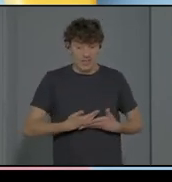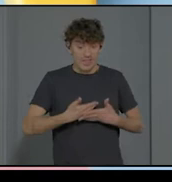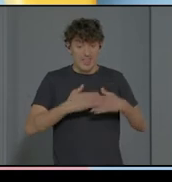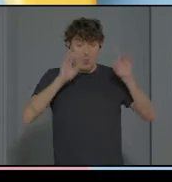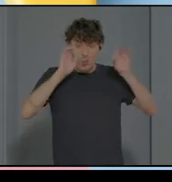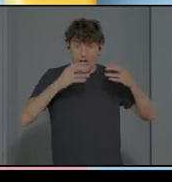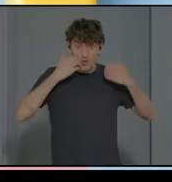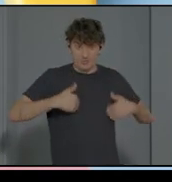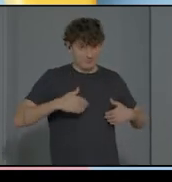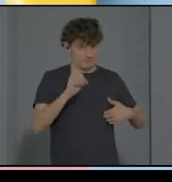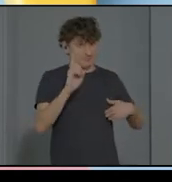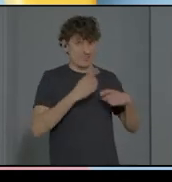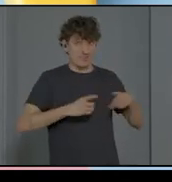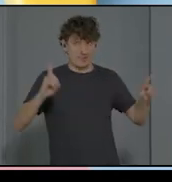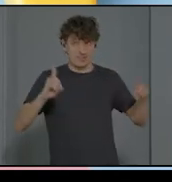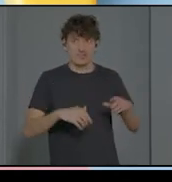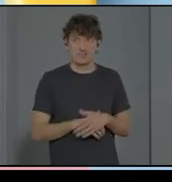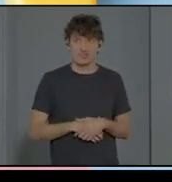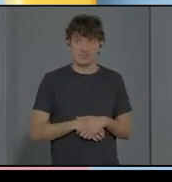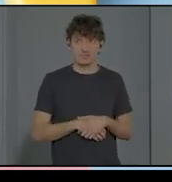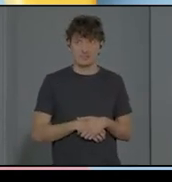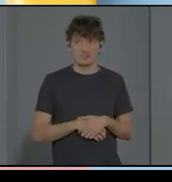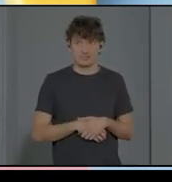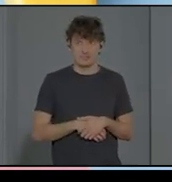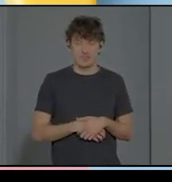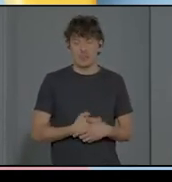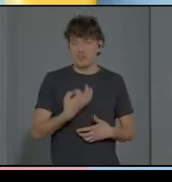y se tiene que adaptar a su postura para